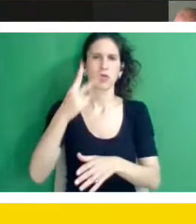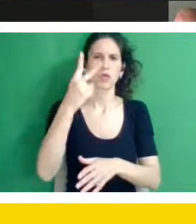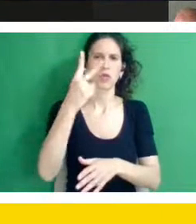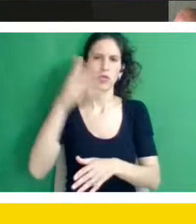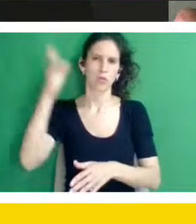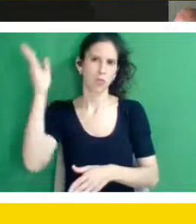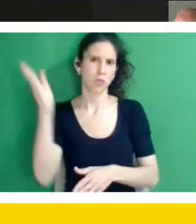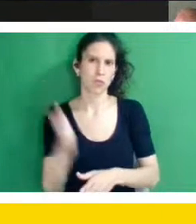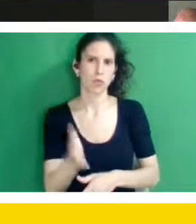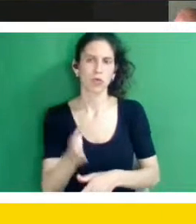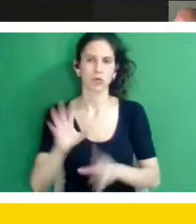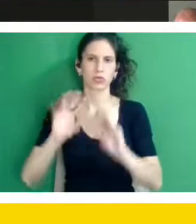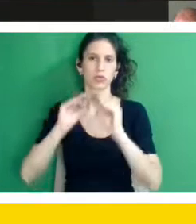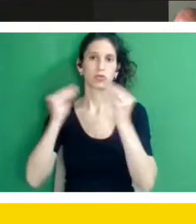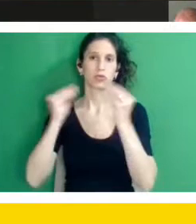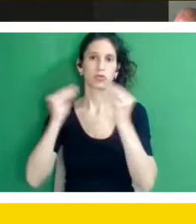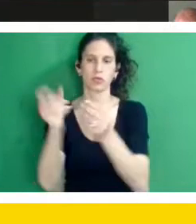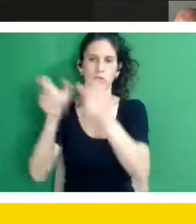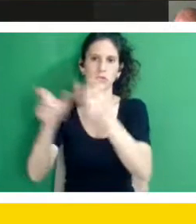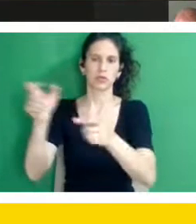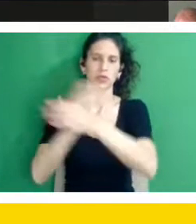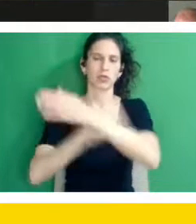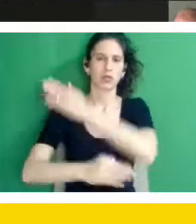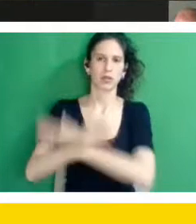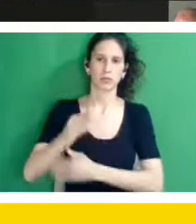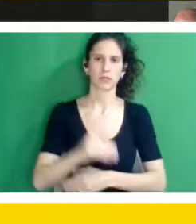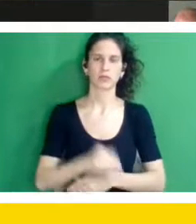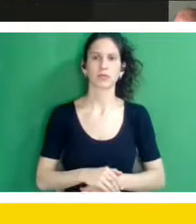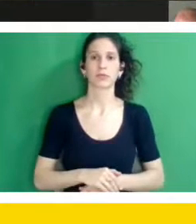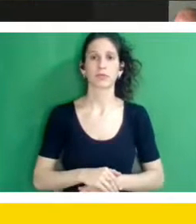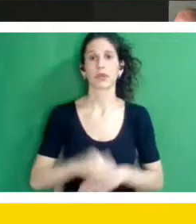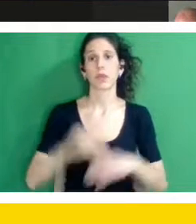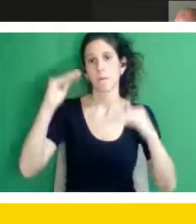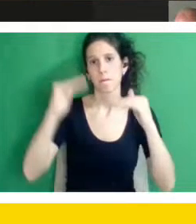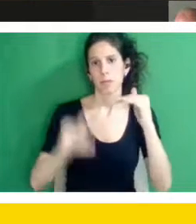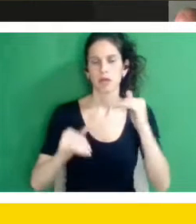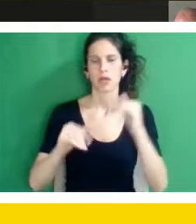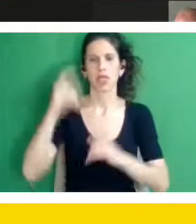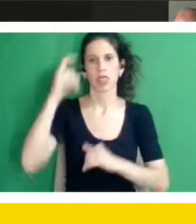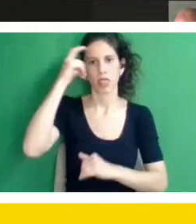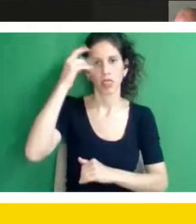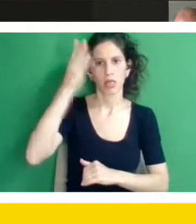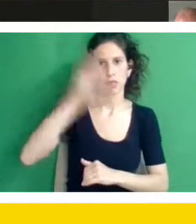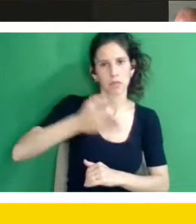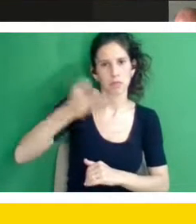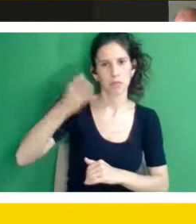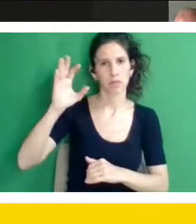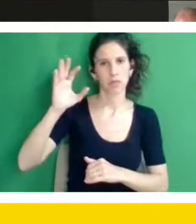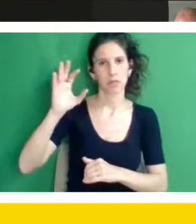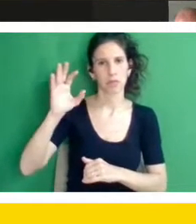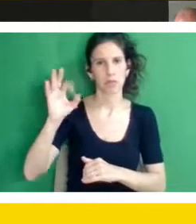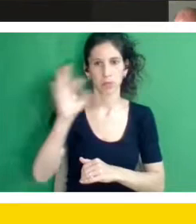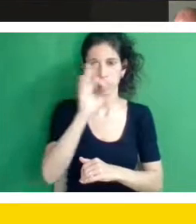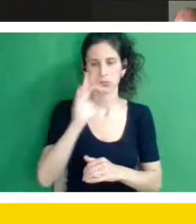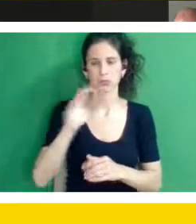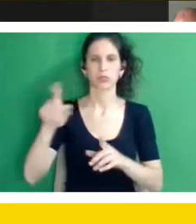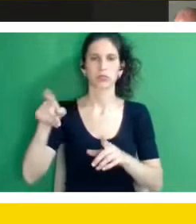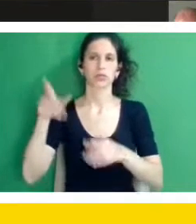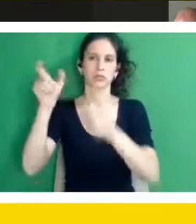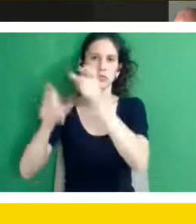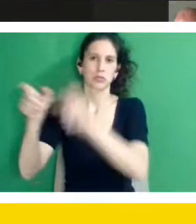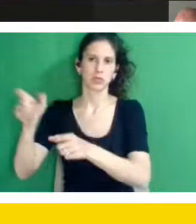población con discapacidad y menos del 10% del estimado de población con discapacidad